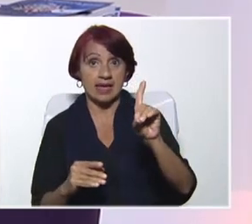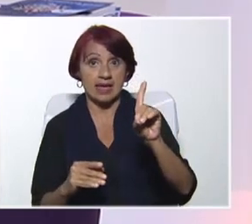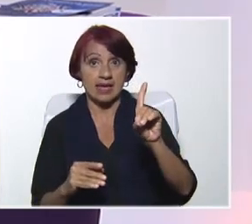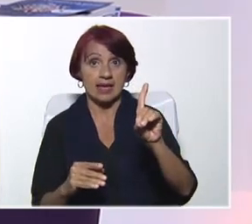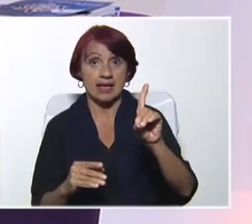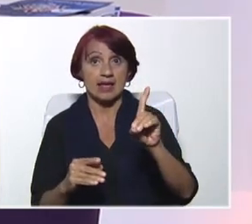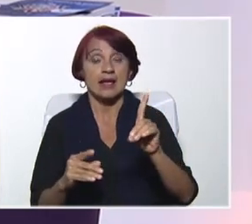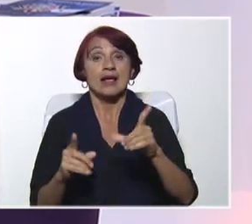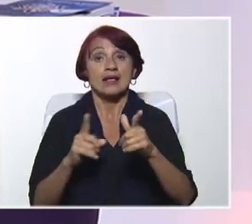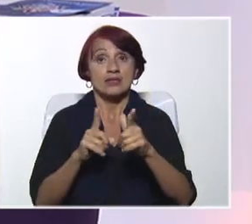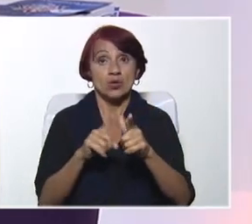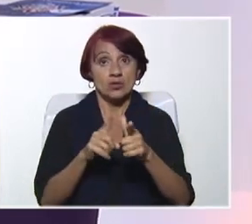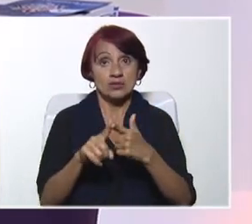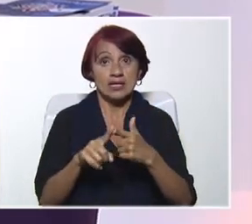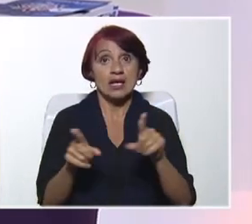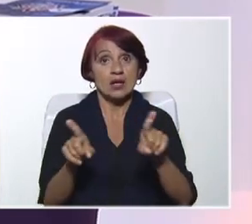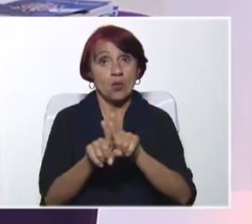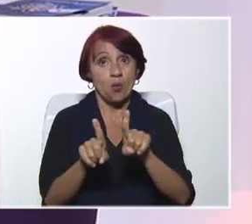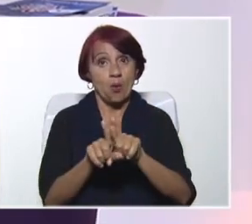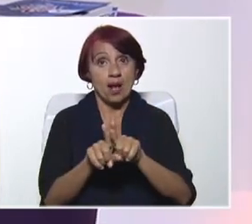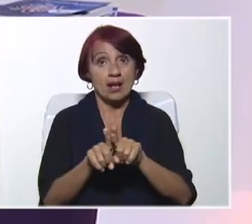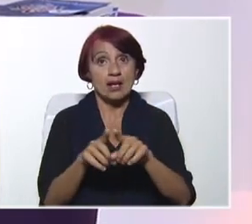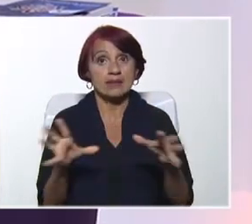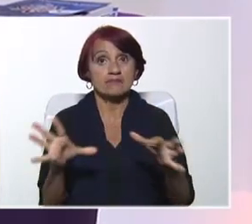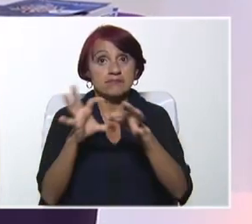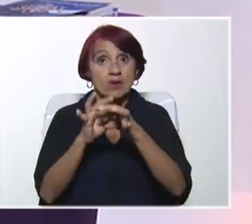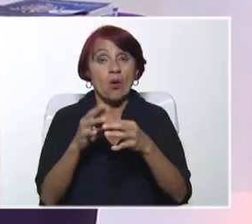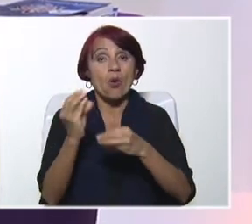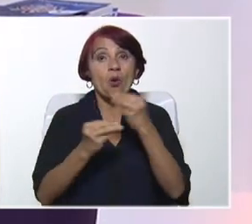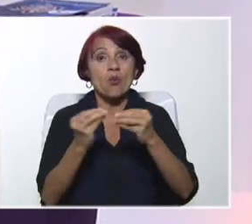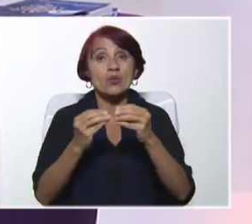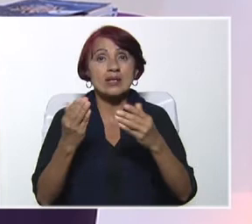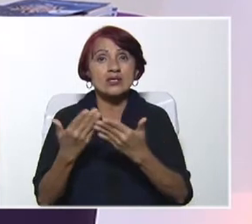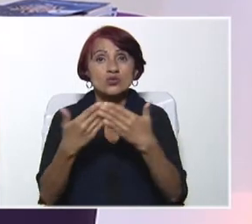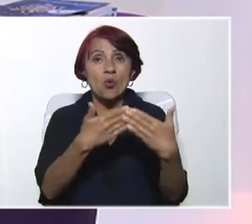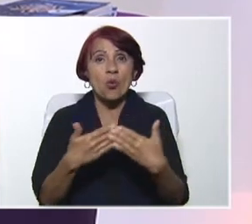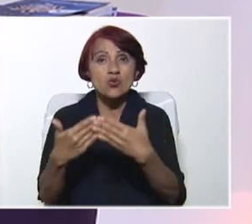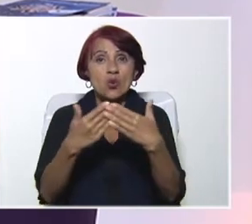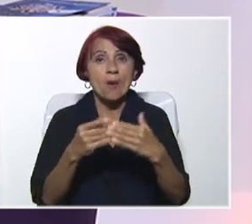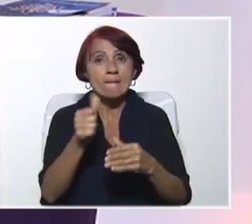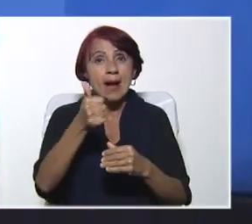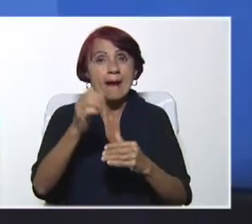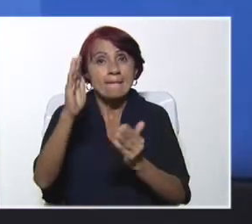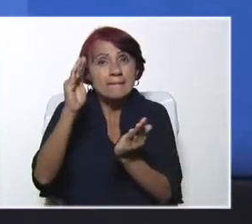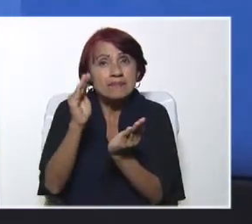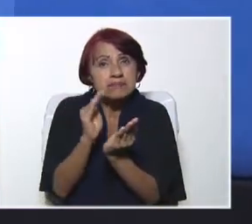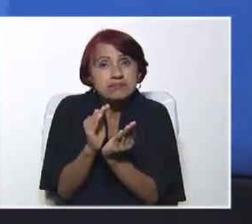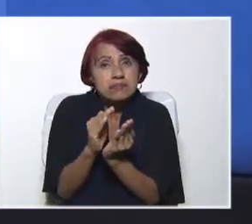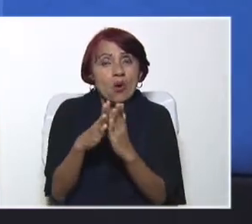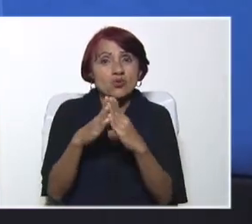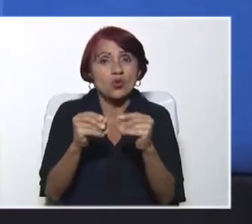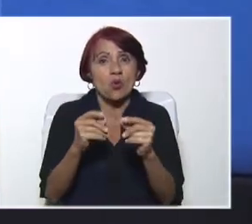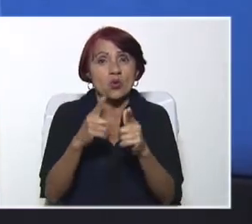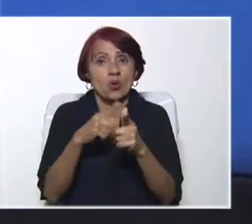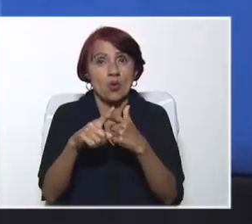Tenemos también que está cooptado por un segmento un poco más pequeño, que sigue siendo proporcional al triángulo